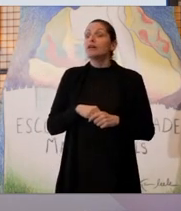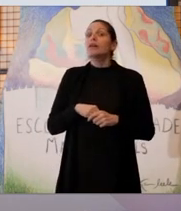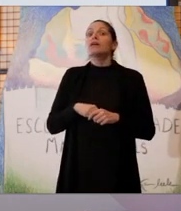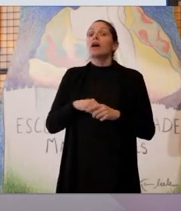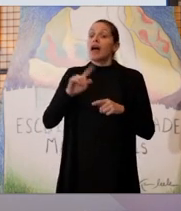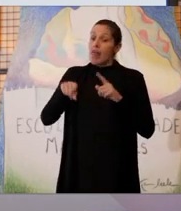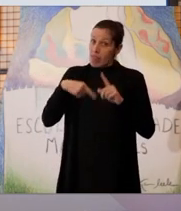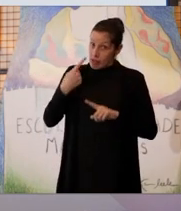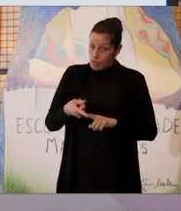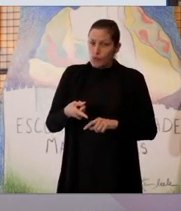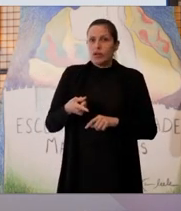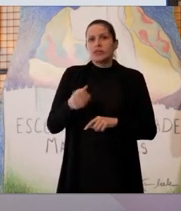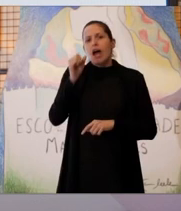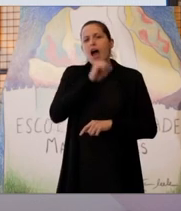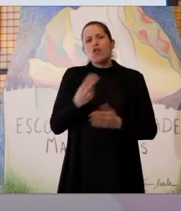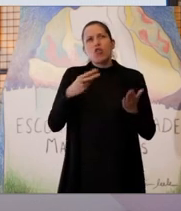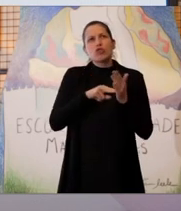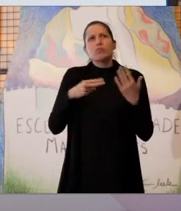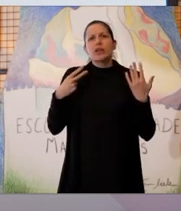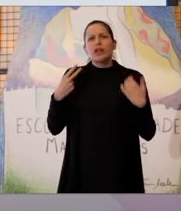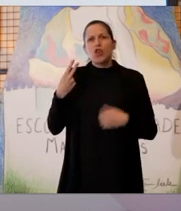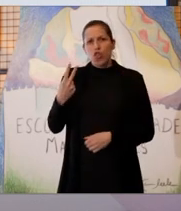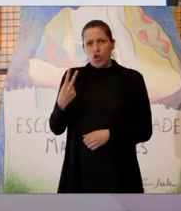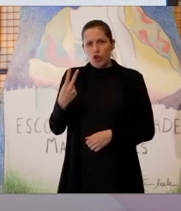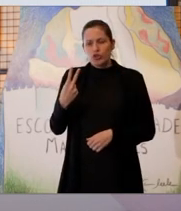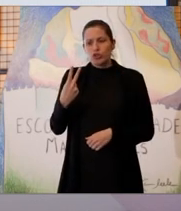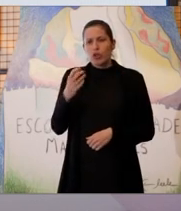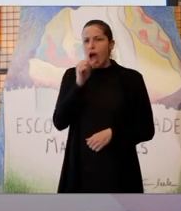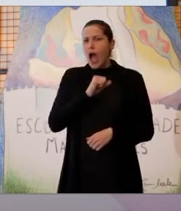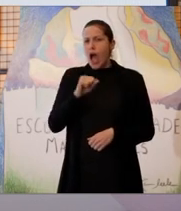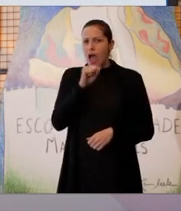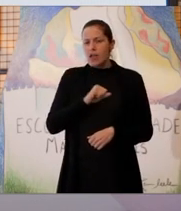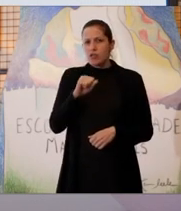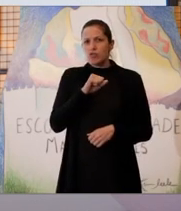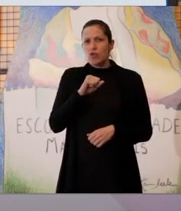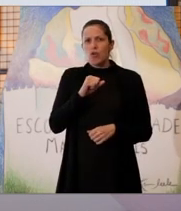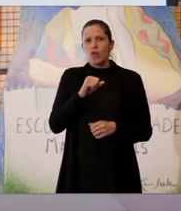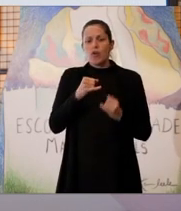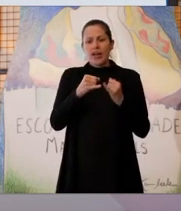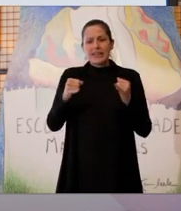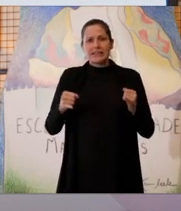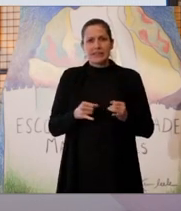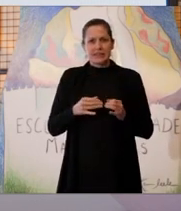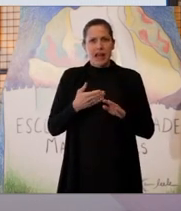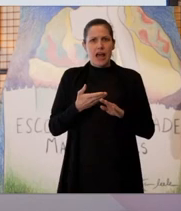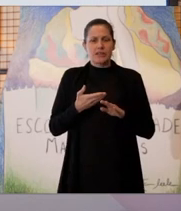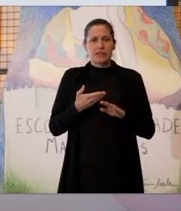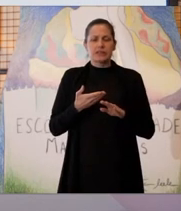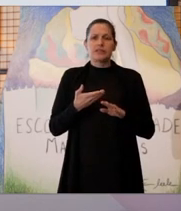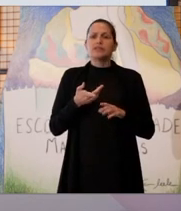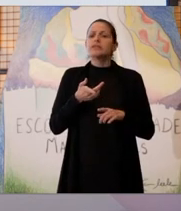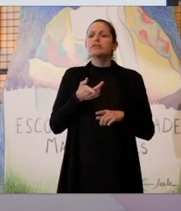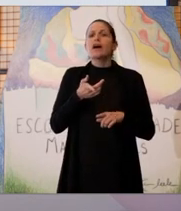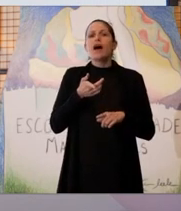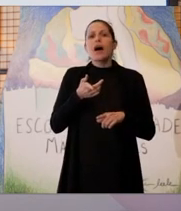año 2002 es en el gobierno de baleares perdón en el parlamento de baleares y en el de castilla-la mancha en el que se aprueban